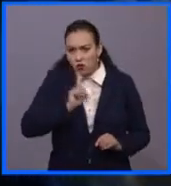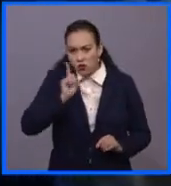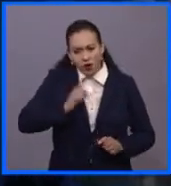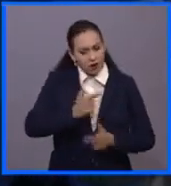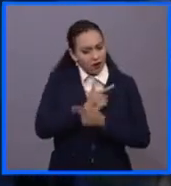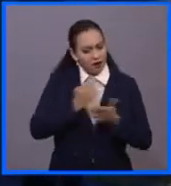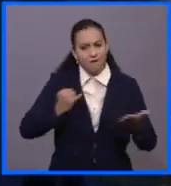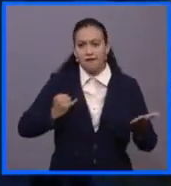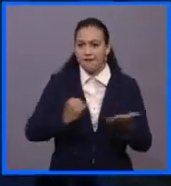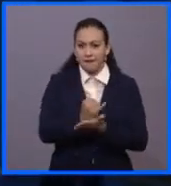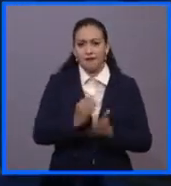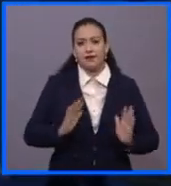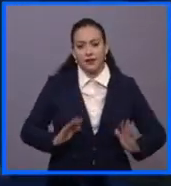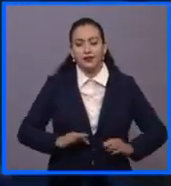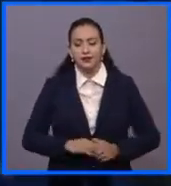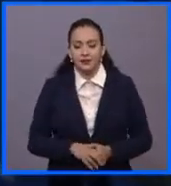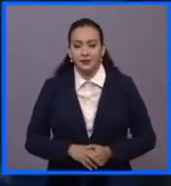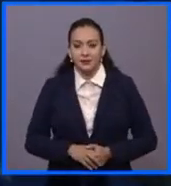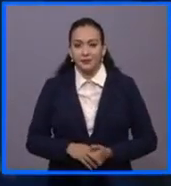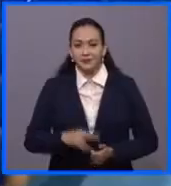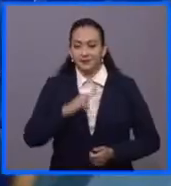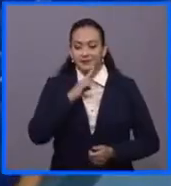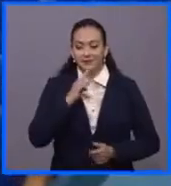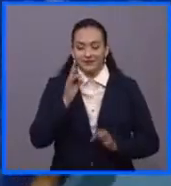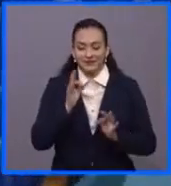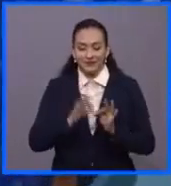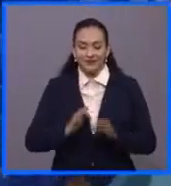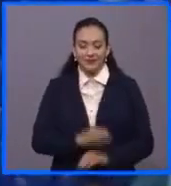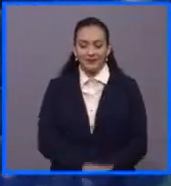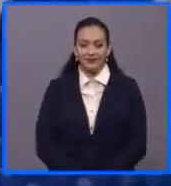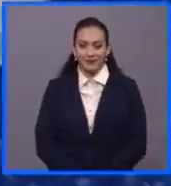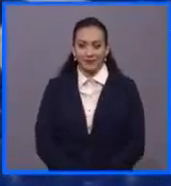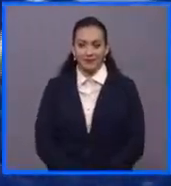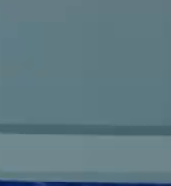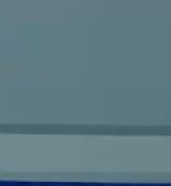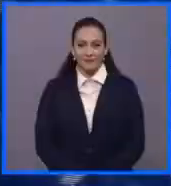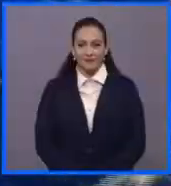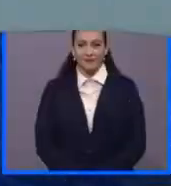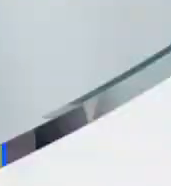permanente. Para el canal del Poder Judicial de la Federación, Jesús Daza.